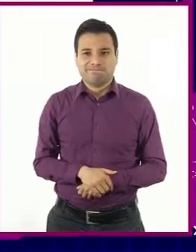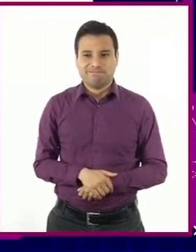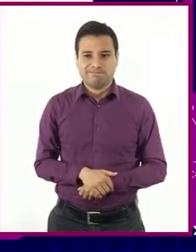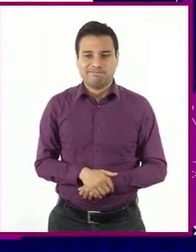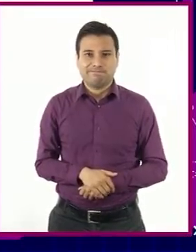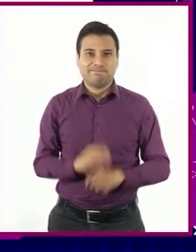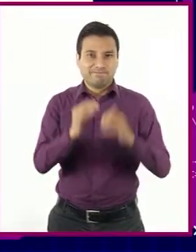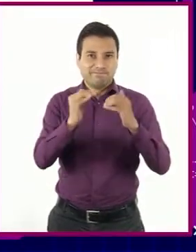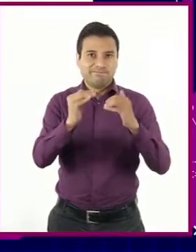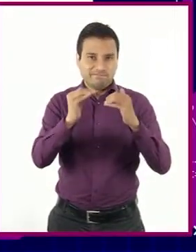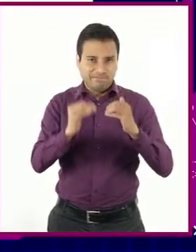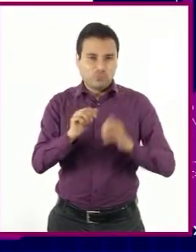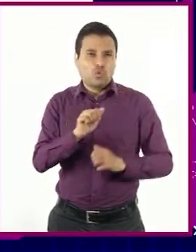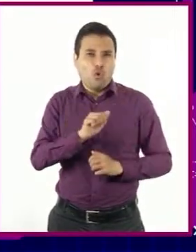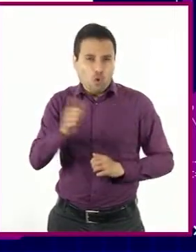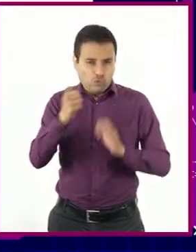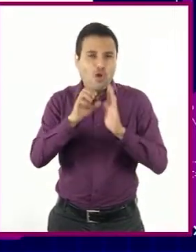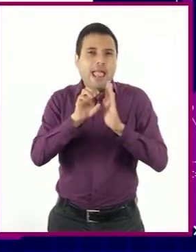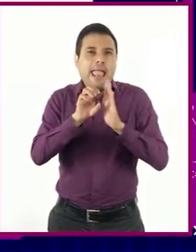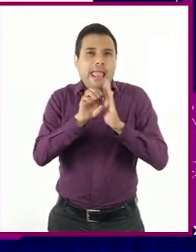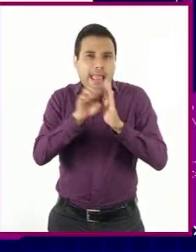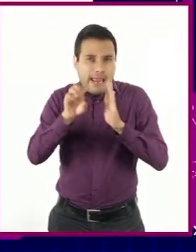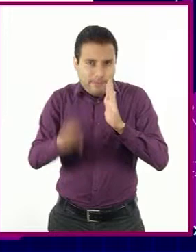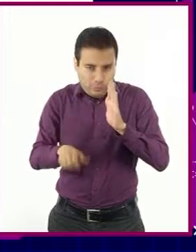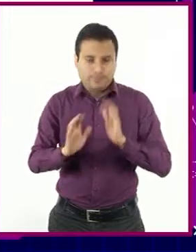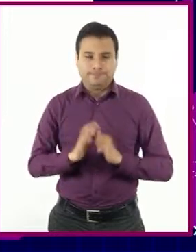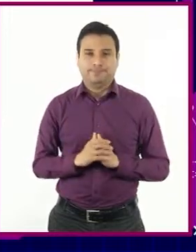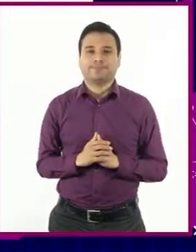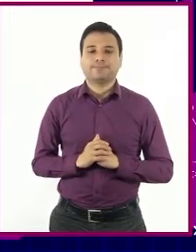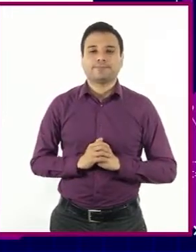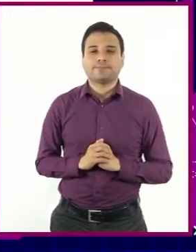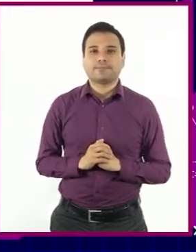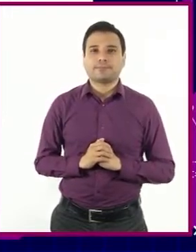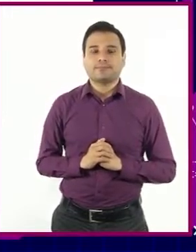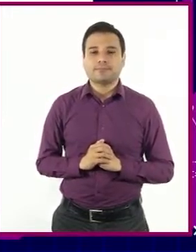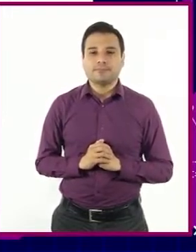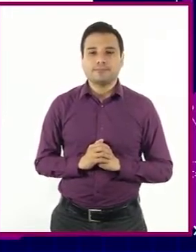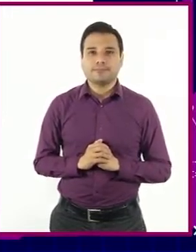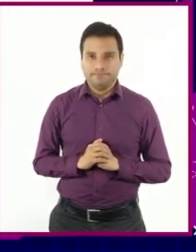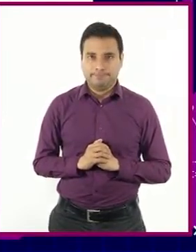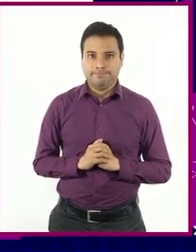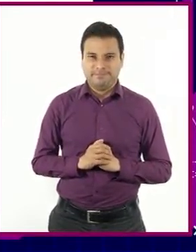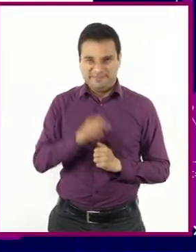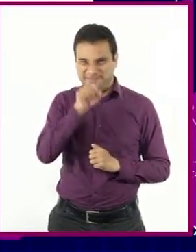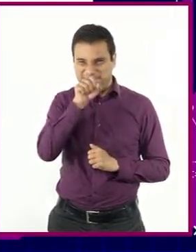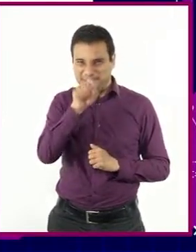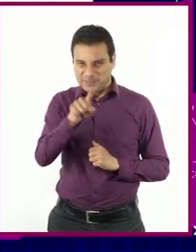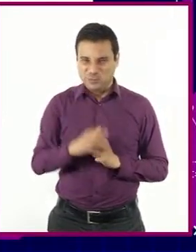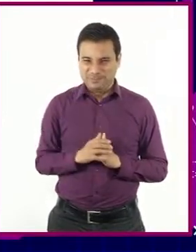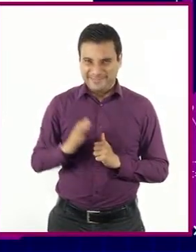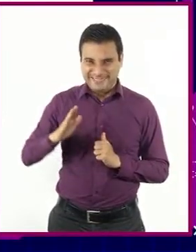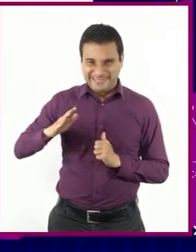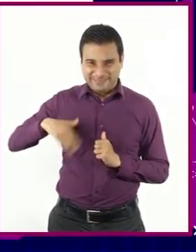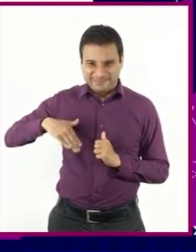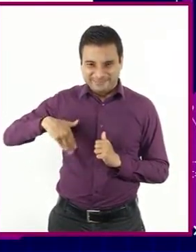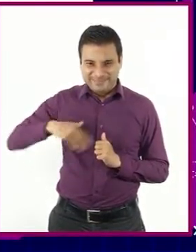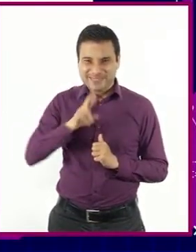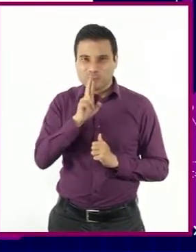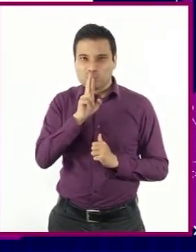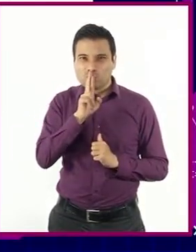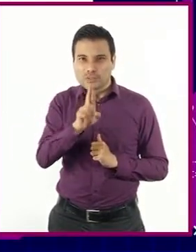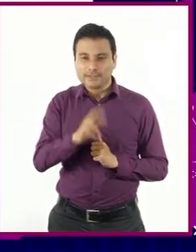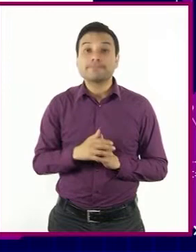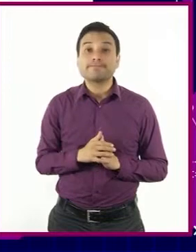Ahora veamos otra forma de obtener la respuesta. La cantidad que obtuvimos en la primera solución